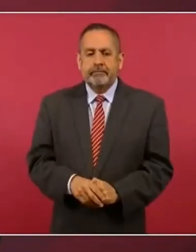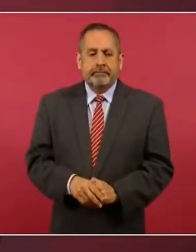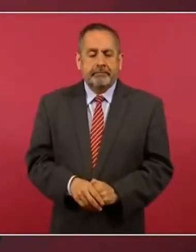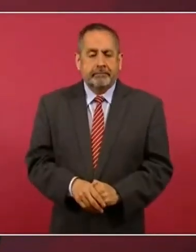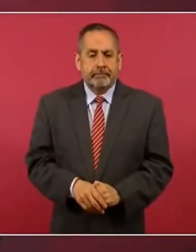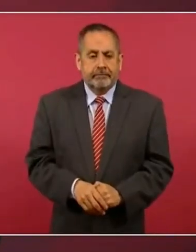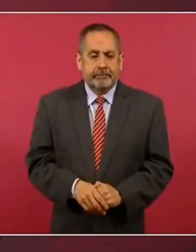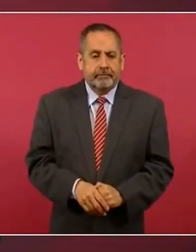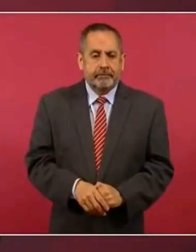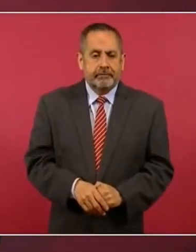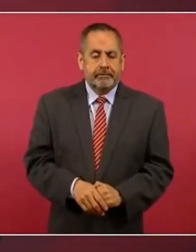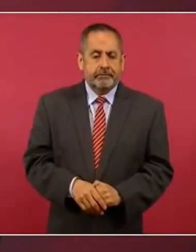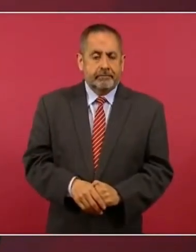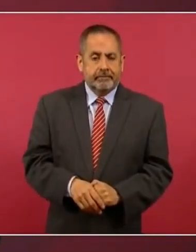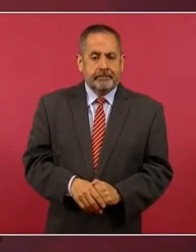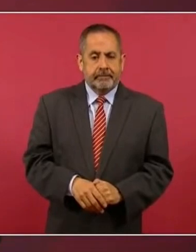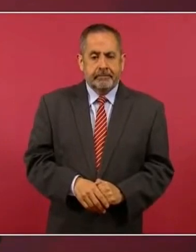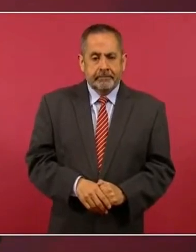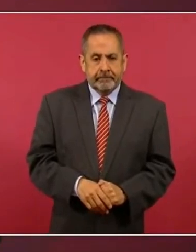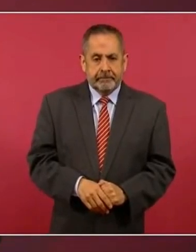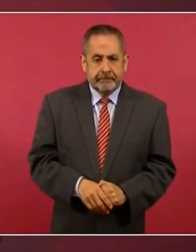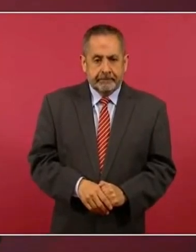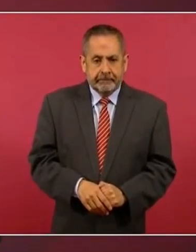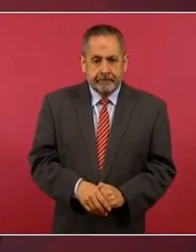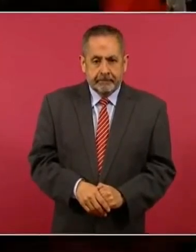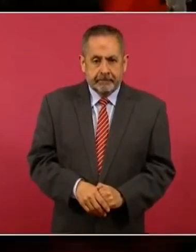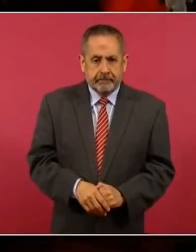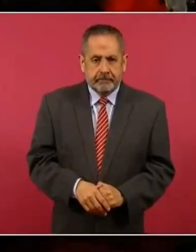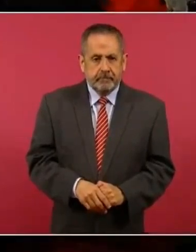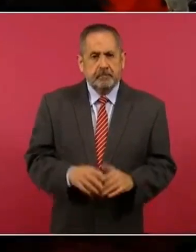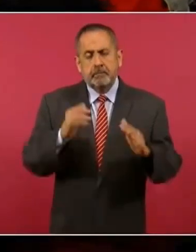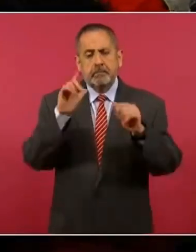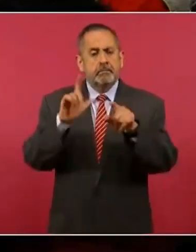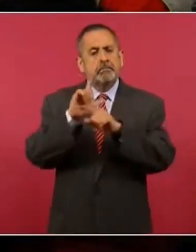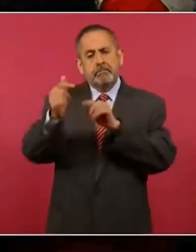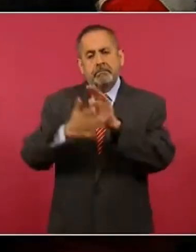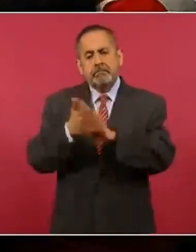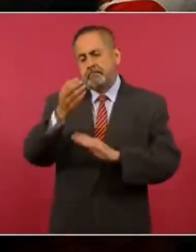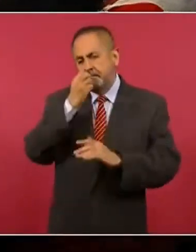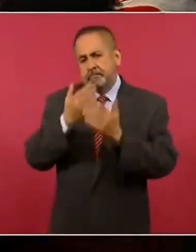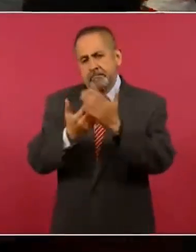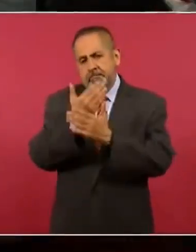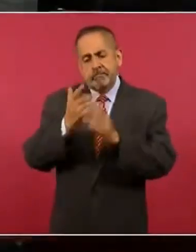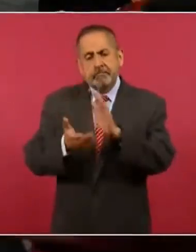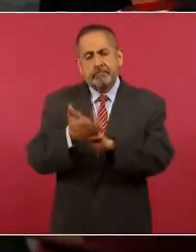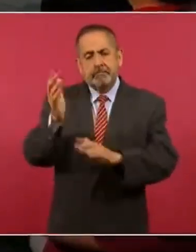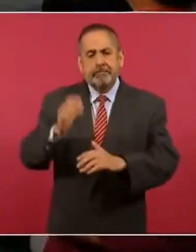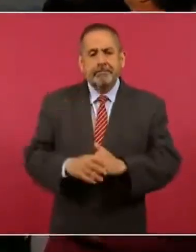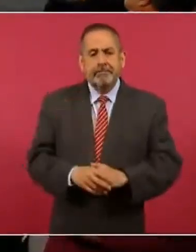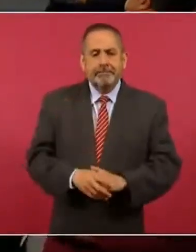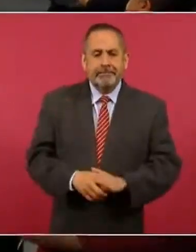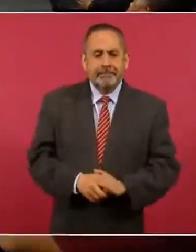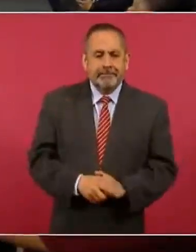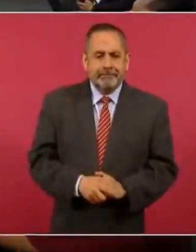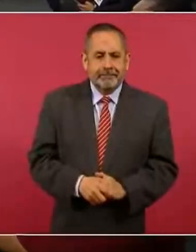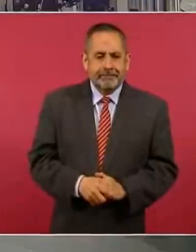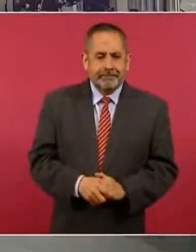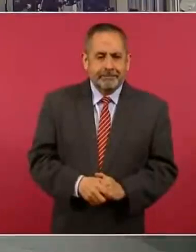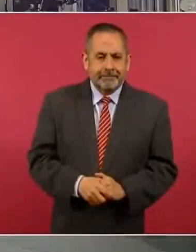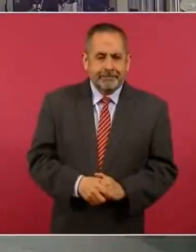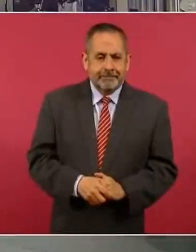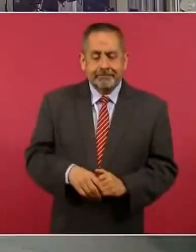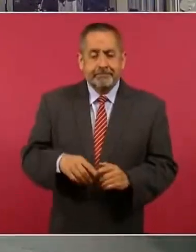los trataban muy bien ya nos vamos a ir a desayunar ya pero mi segunda pregunta presidente